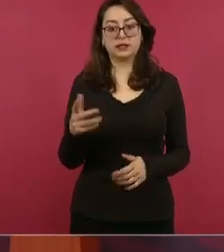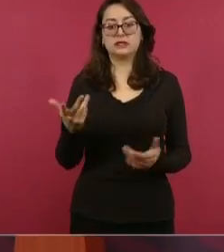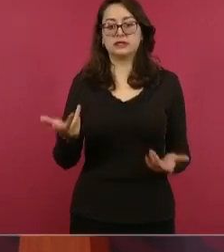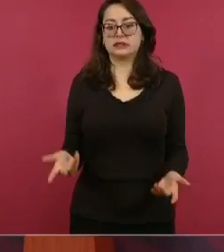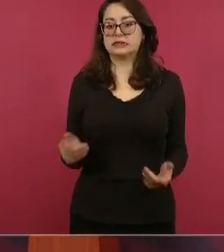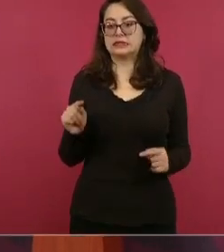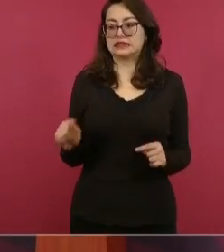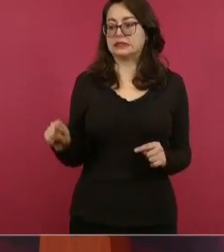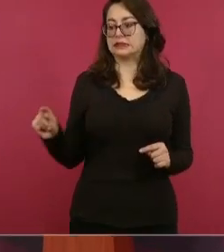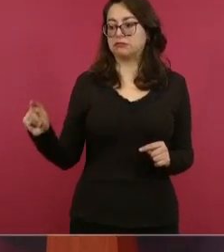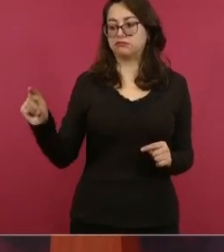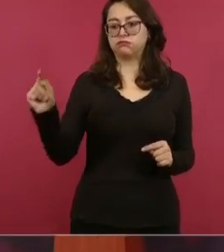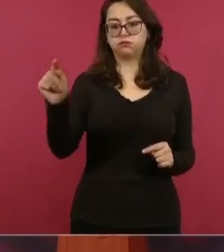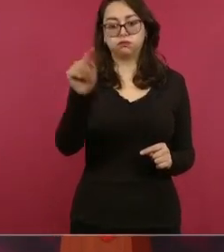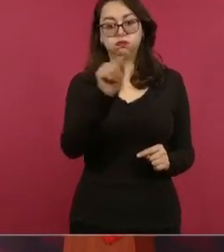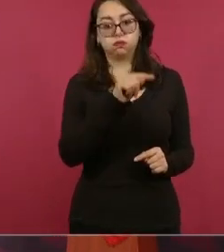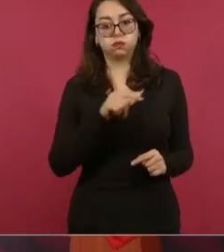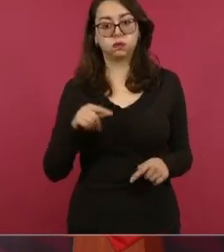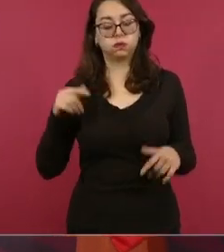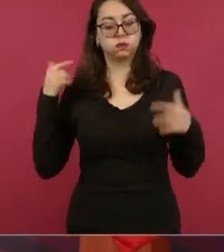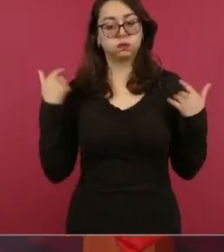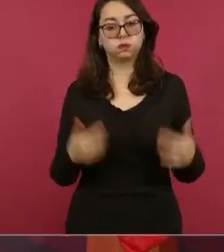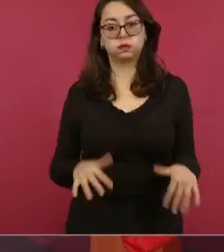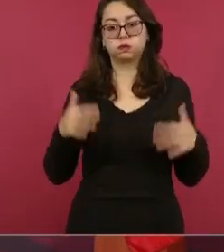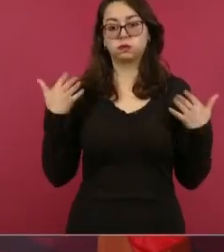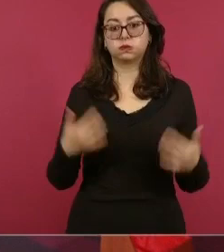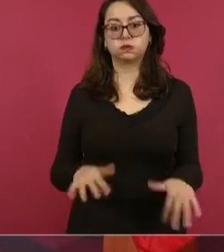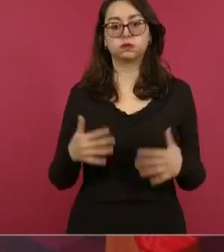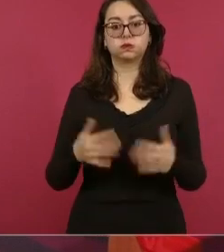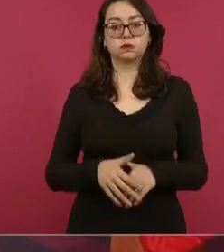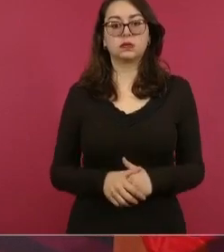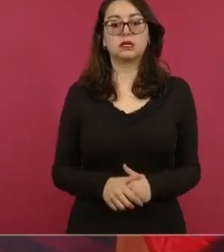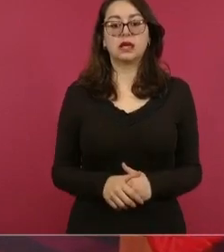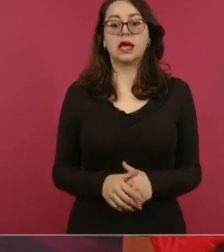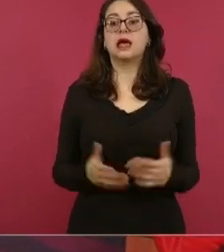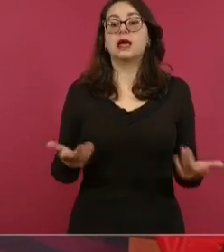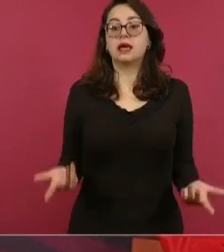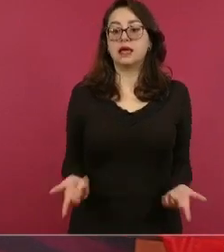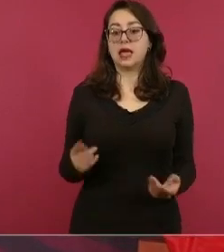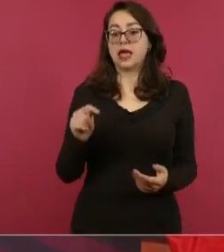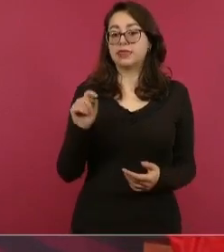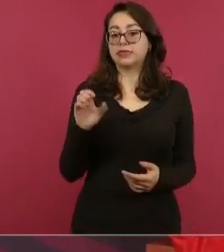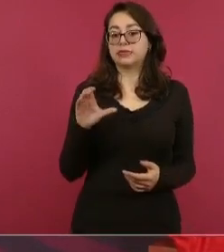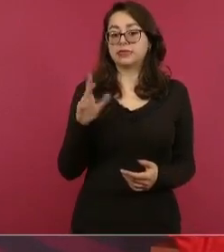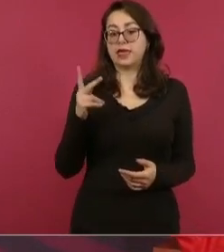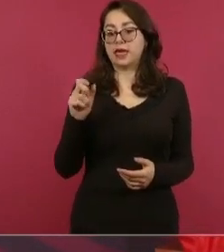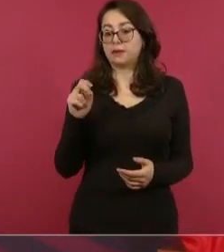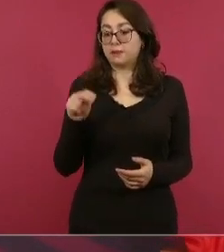todo ese tramo de Tecpan a Acapulco,